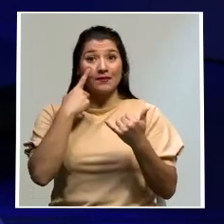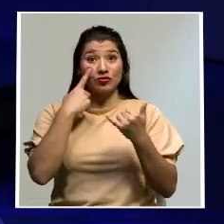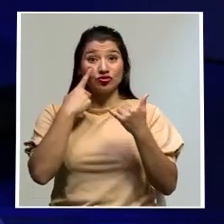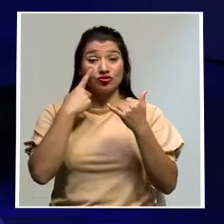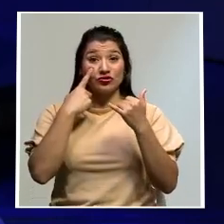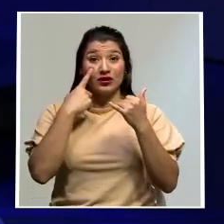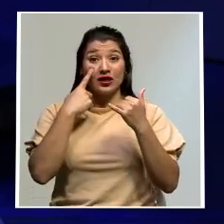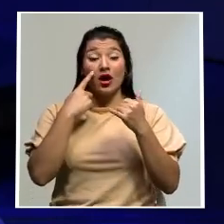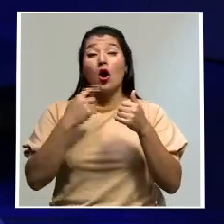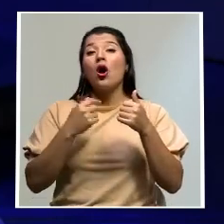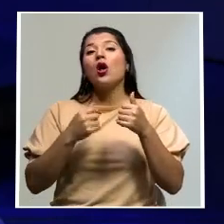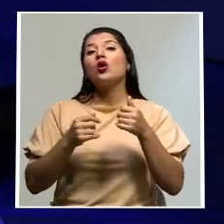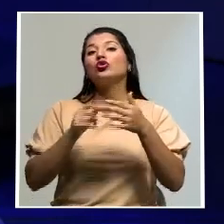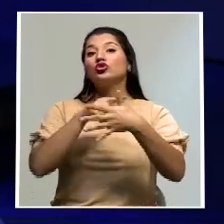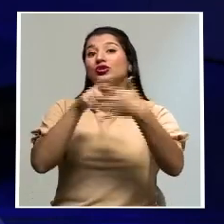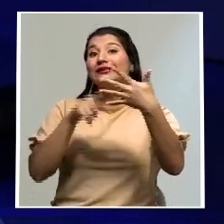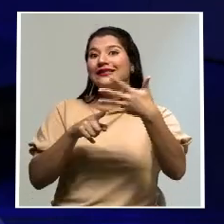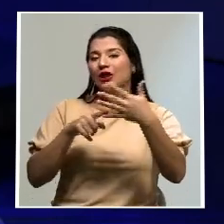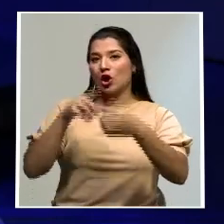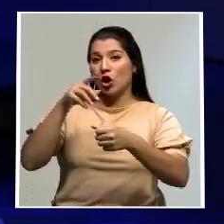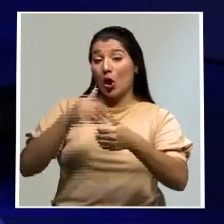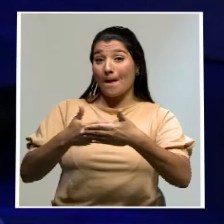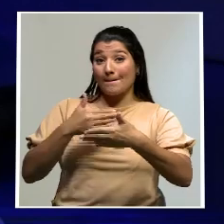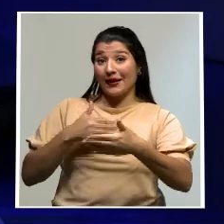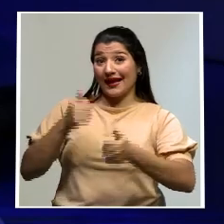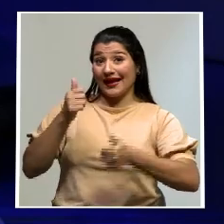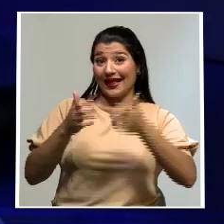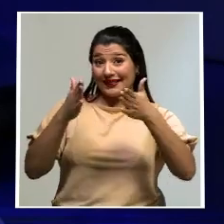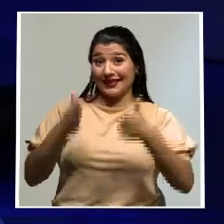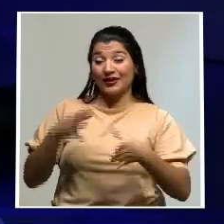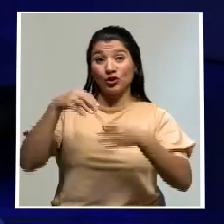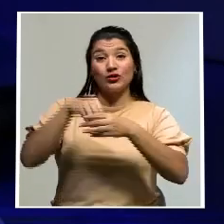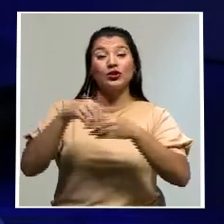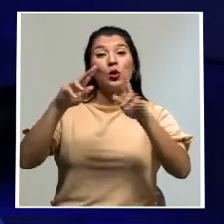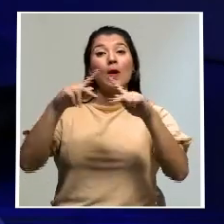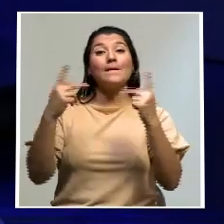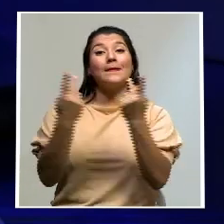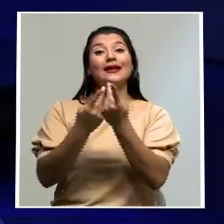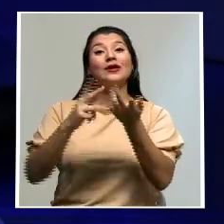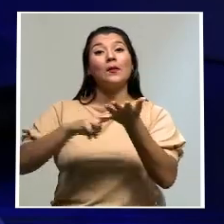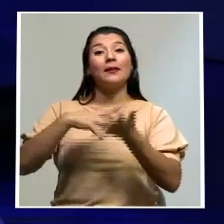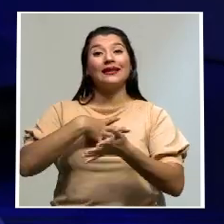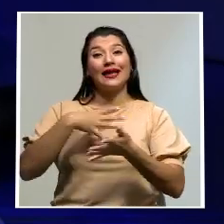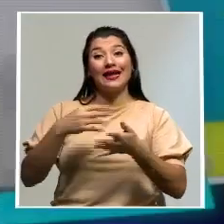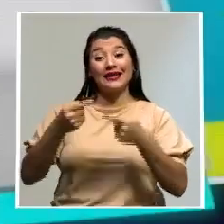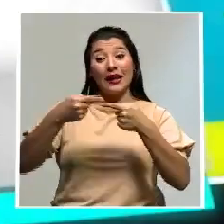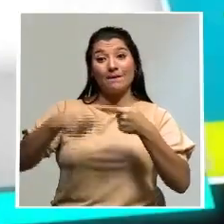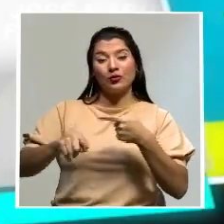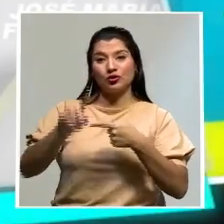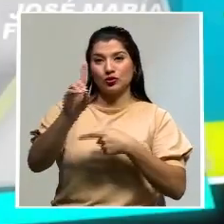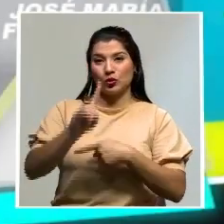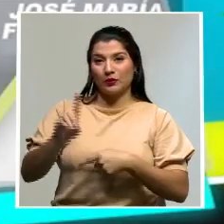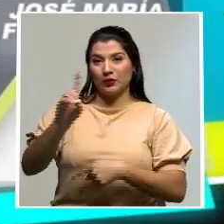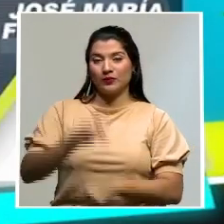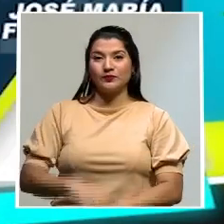5 nombres que competirán en la elección interna del PLN el próximo domingo.